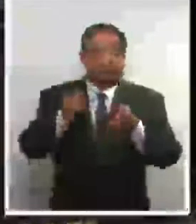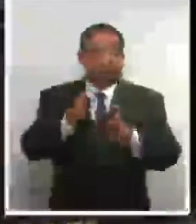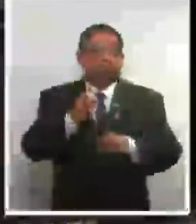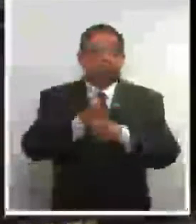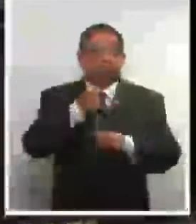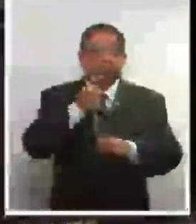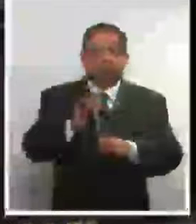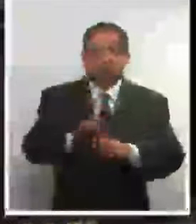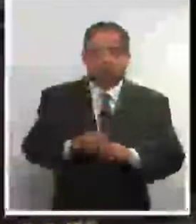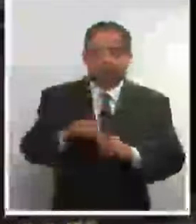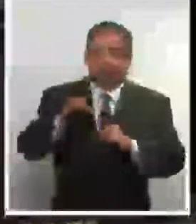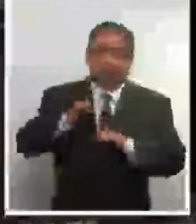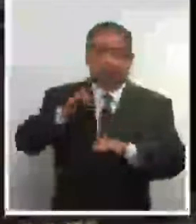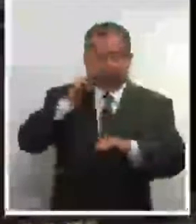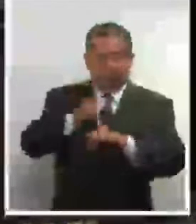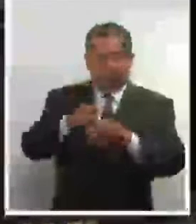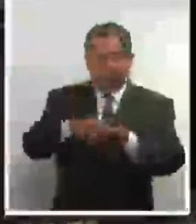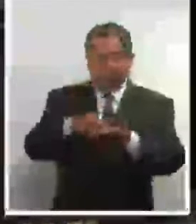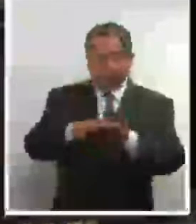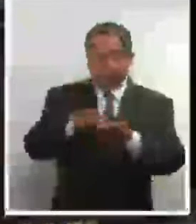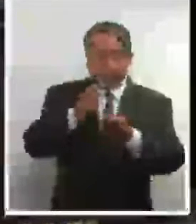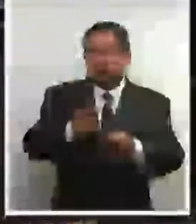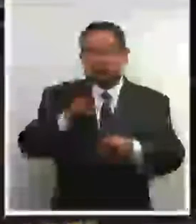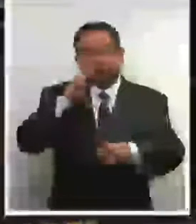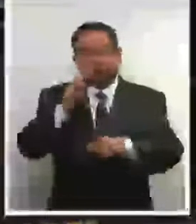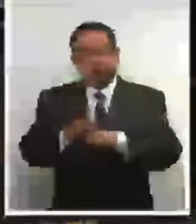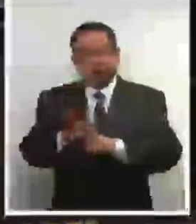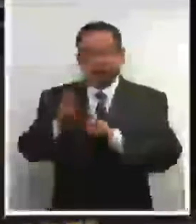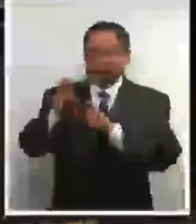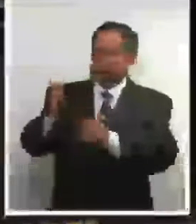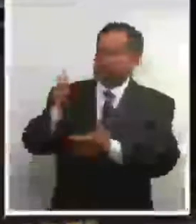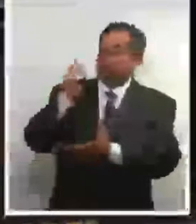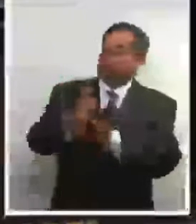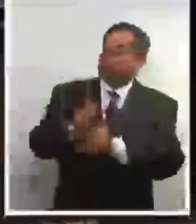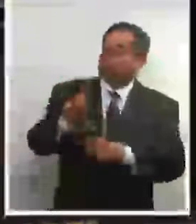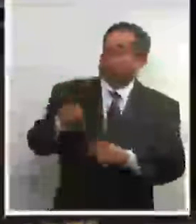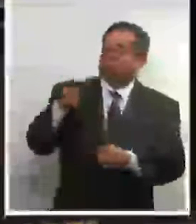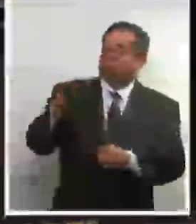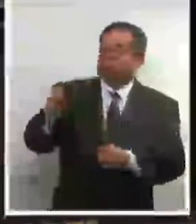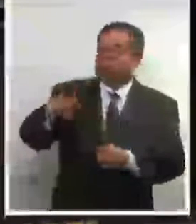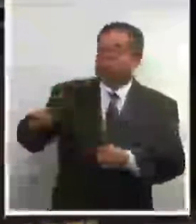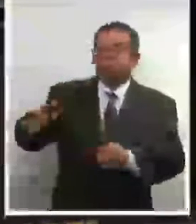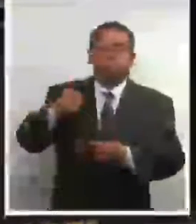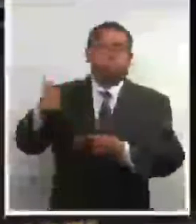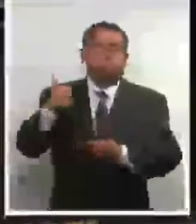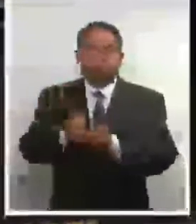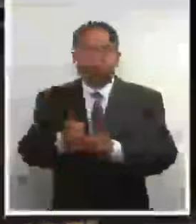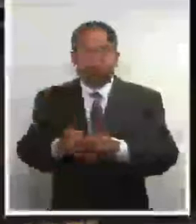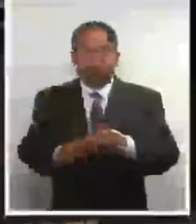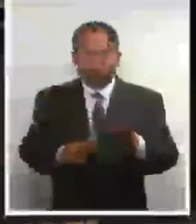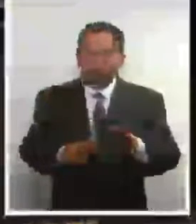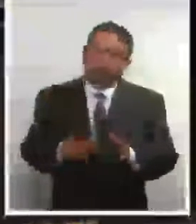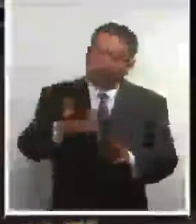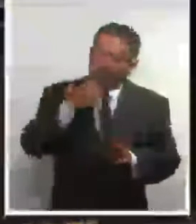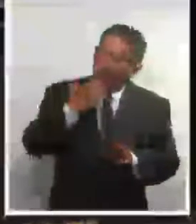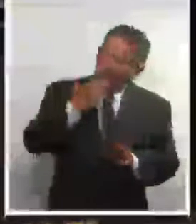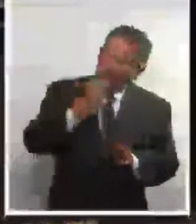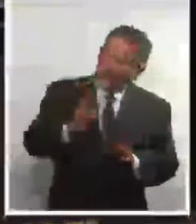seguridad corresponde, dice aquí, es responsabilidad exclusiva de la ciudad. Eso está bien,